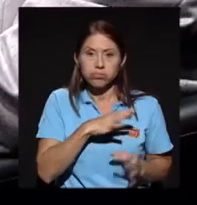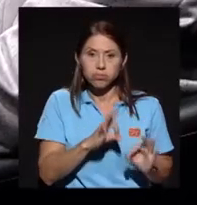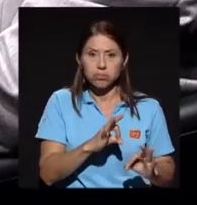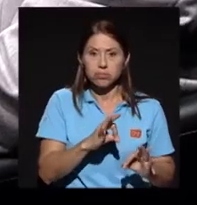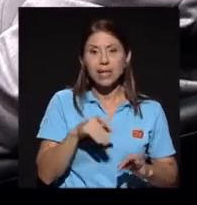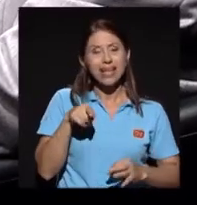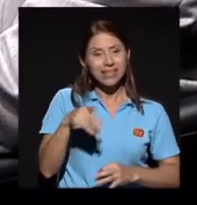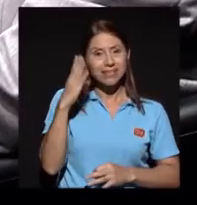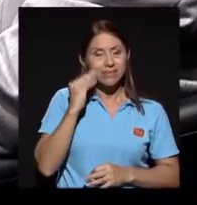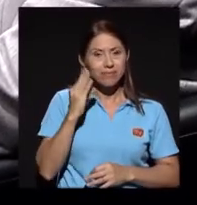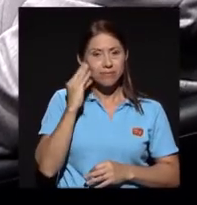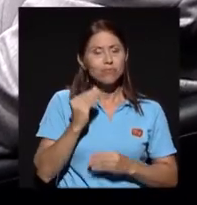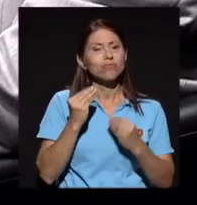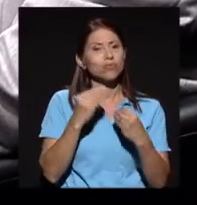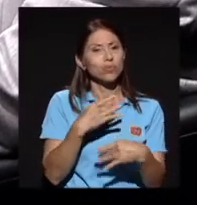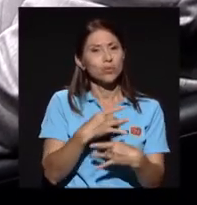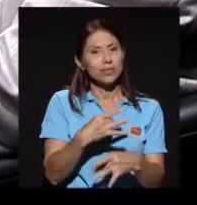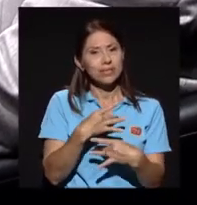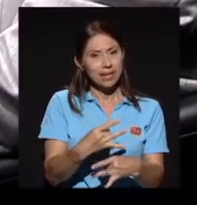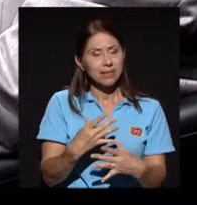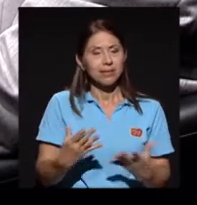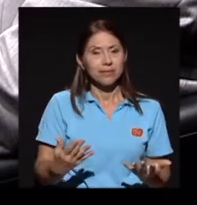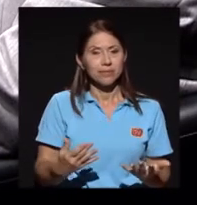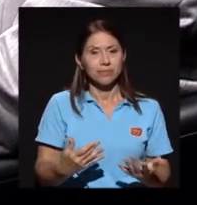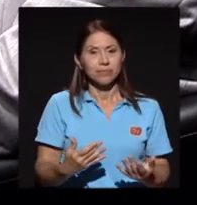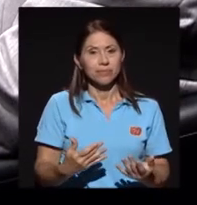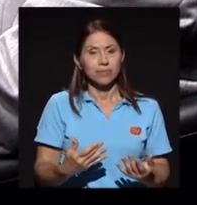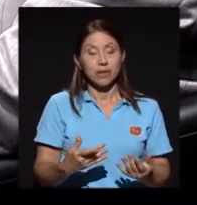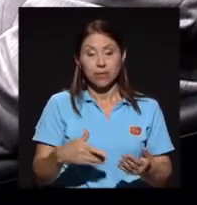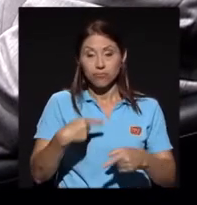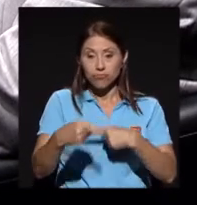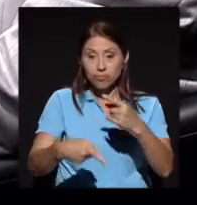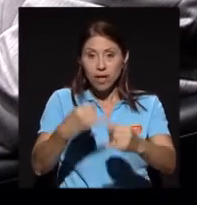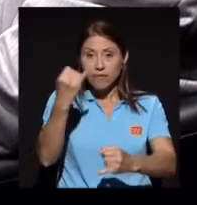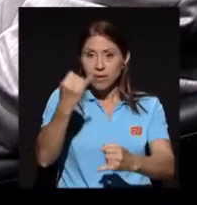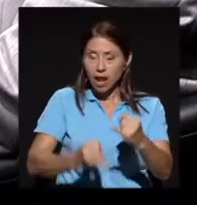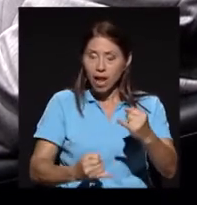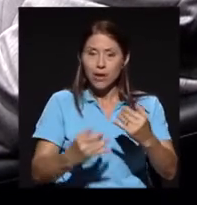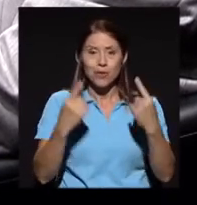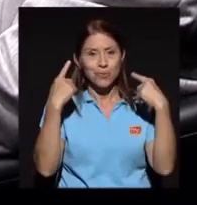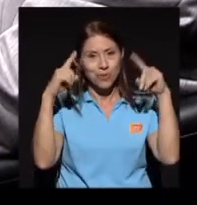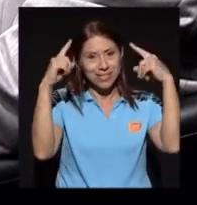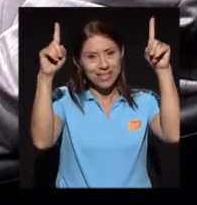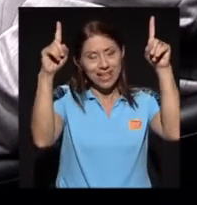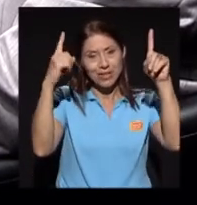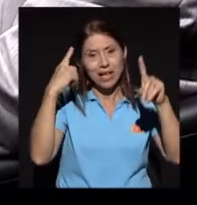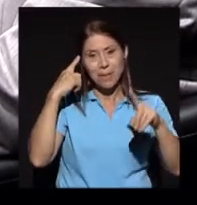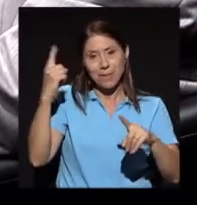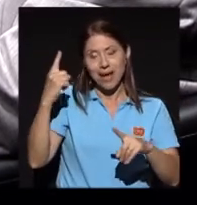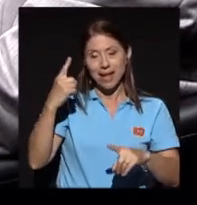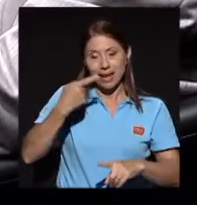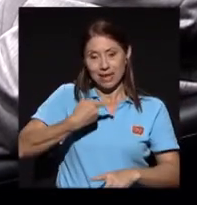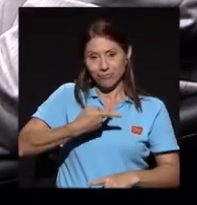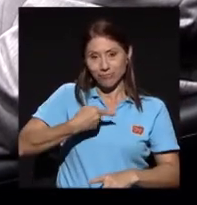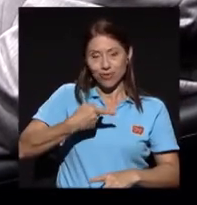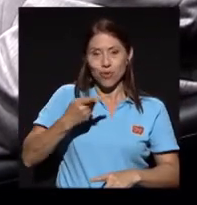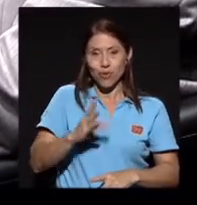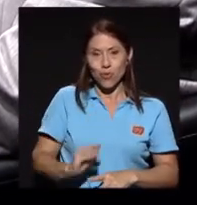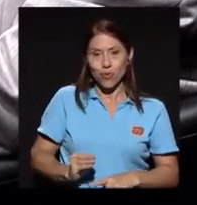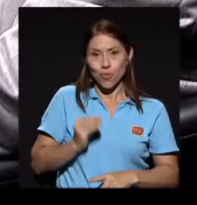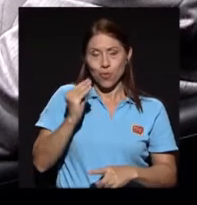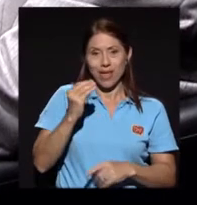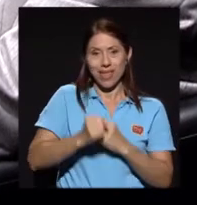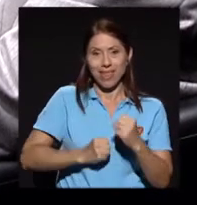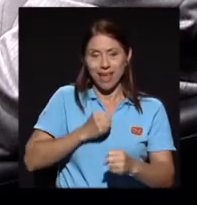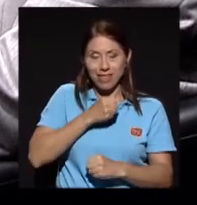muy interesante, que al final fue muy exitosa para la edad que teníamos, y fue donde lo conocimos a usted, don